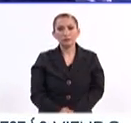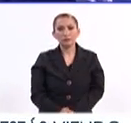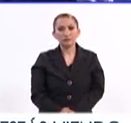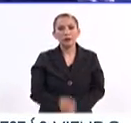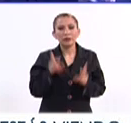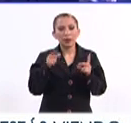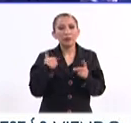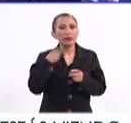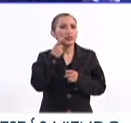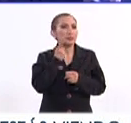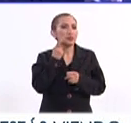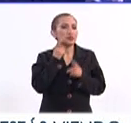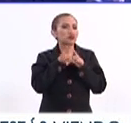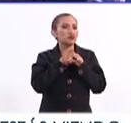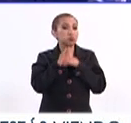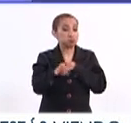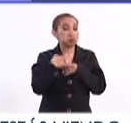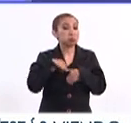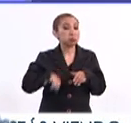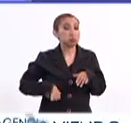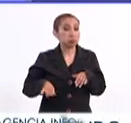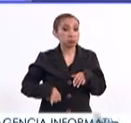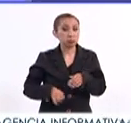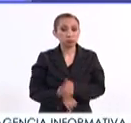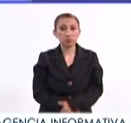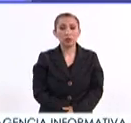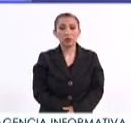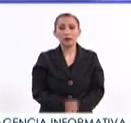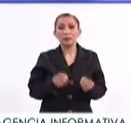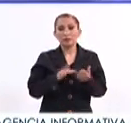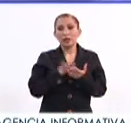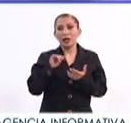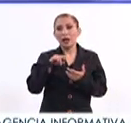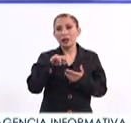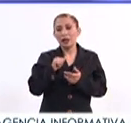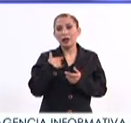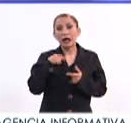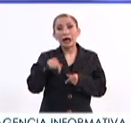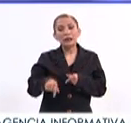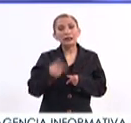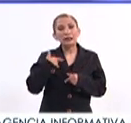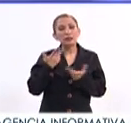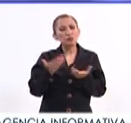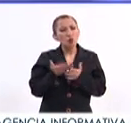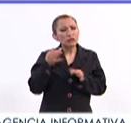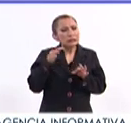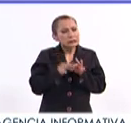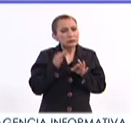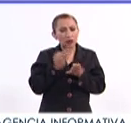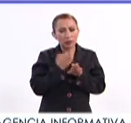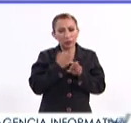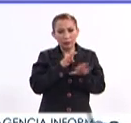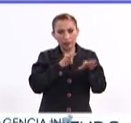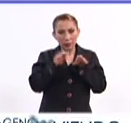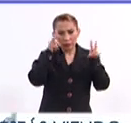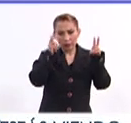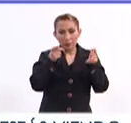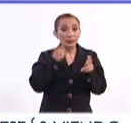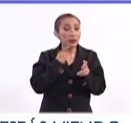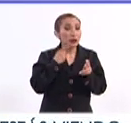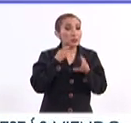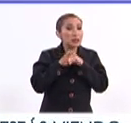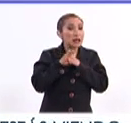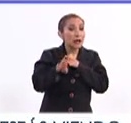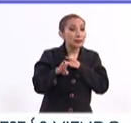el tema de la Diputación Migrante me parece interesantísimo, Mauricio. Sí, bienvenido. bueno, pues muchas gracias, Ana Cristina. Pues estamos justamente ahorita trabajando en el tema de